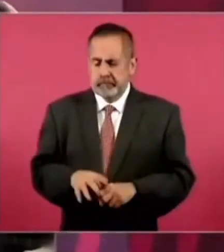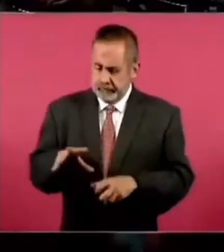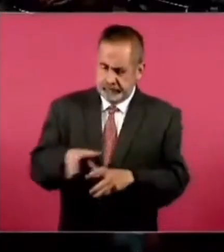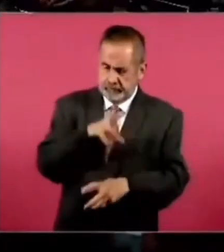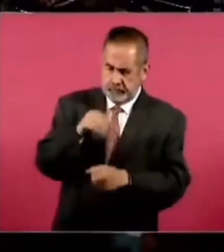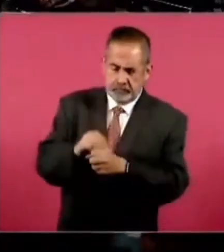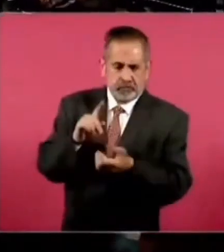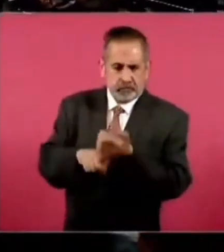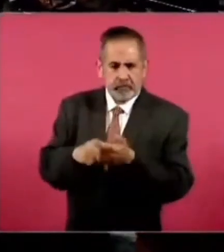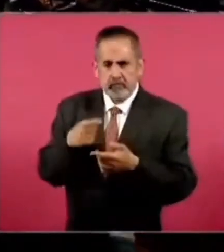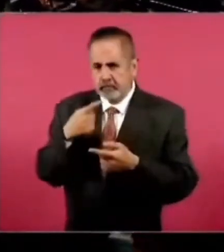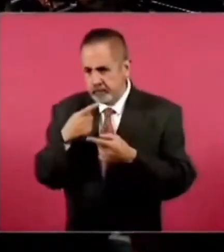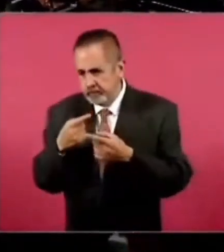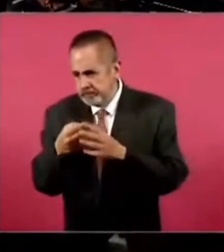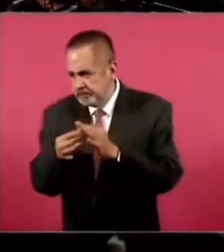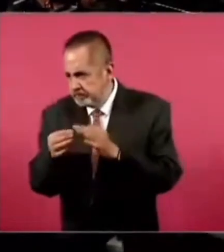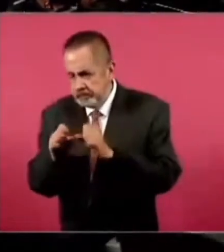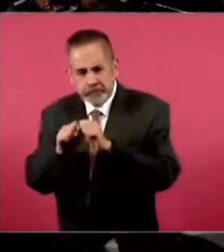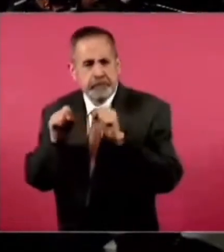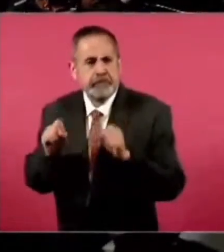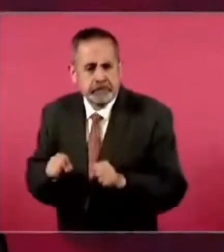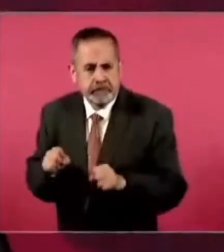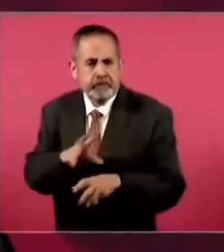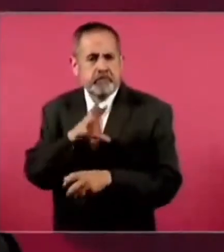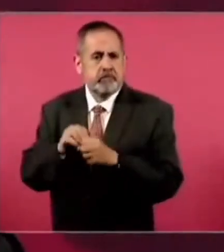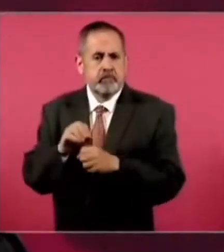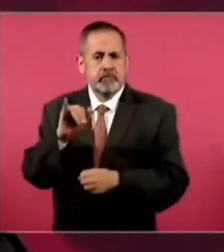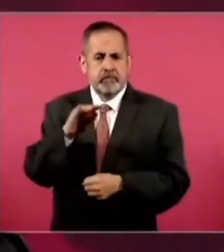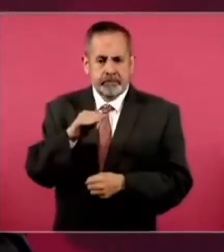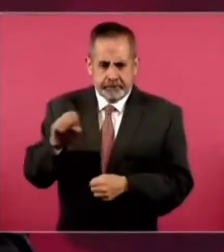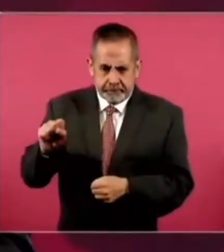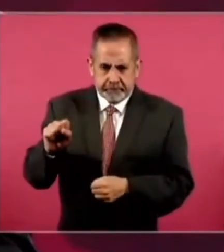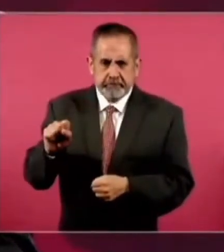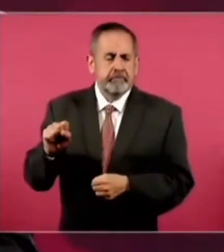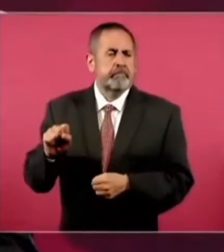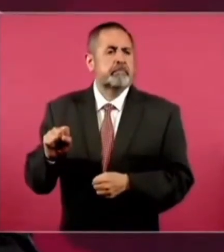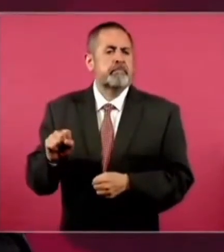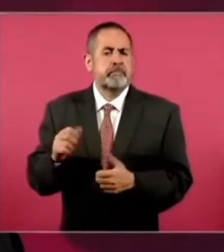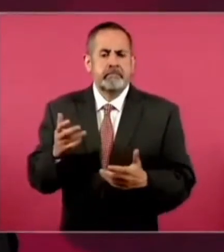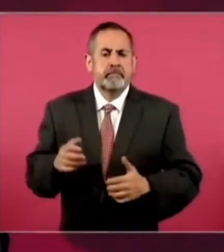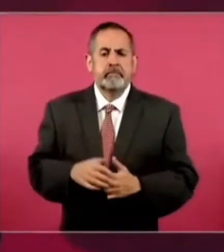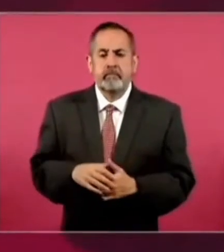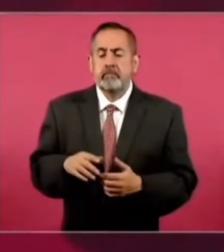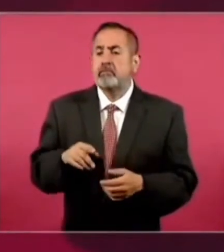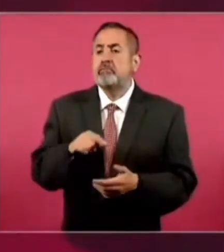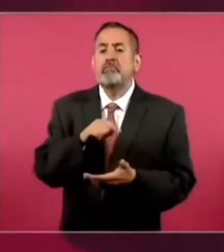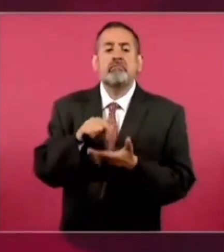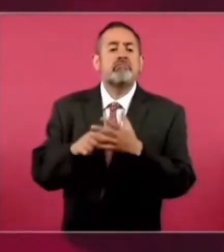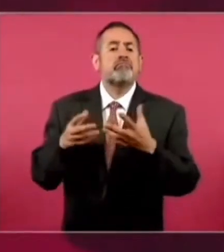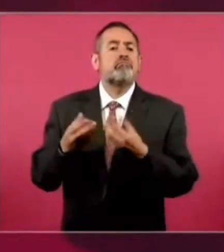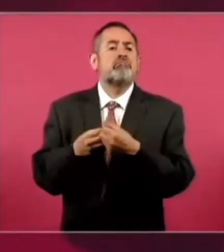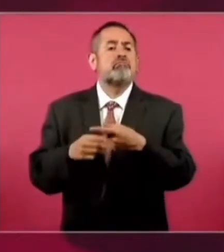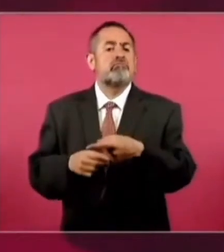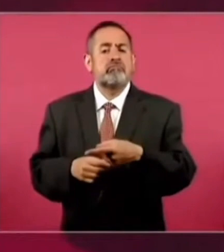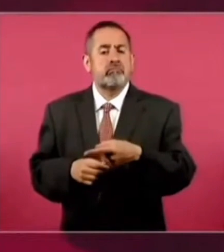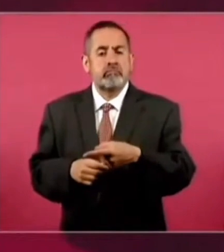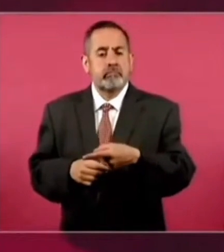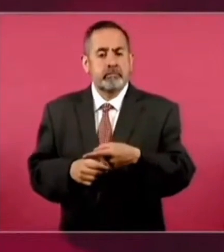completo el sistema de IMSS-Bienestar en